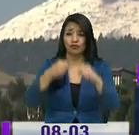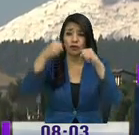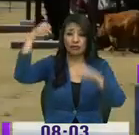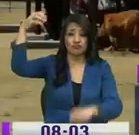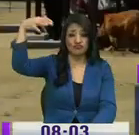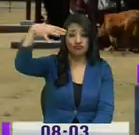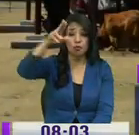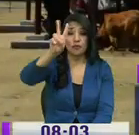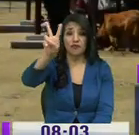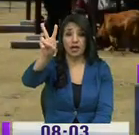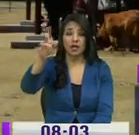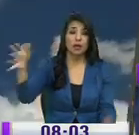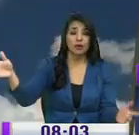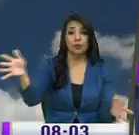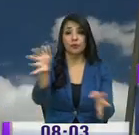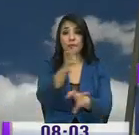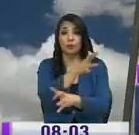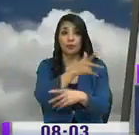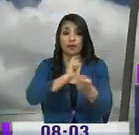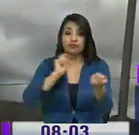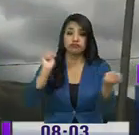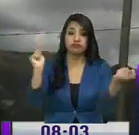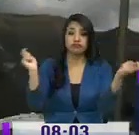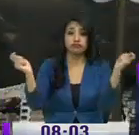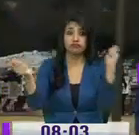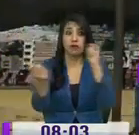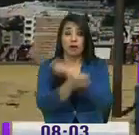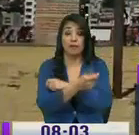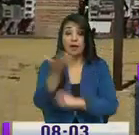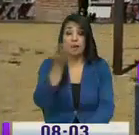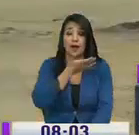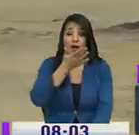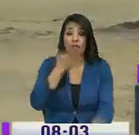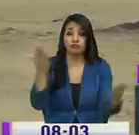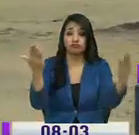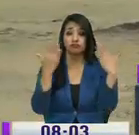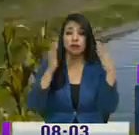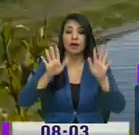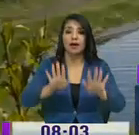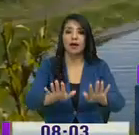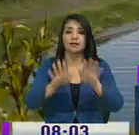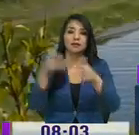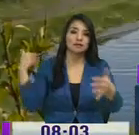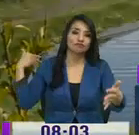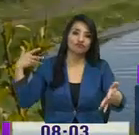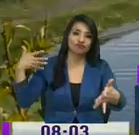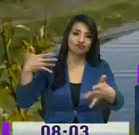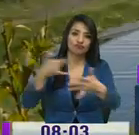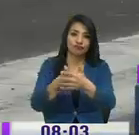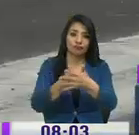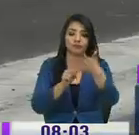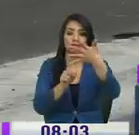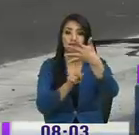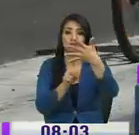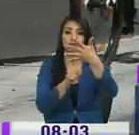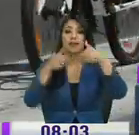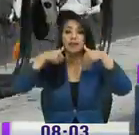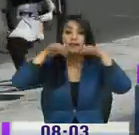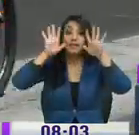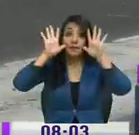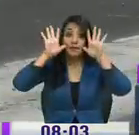altos, fuertes vientos y cambio de temporalidad son algunos de los factores que se han presentado en la última semana de diciembre e